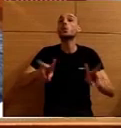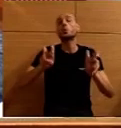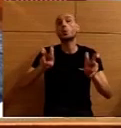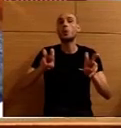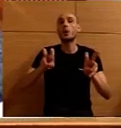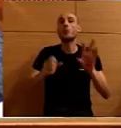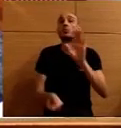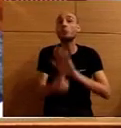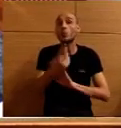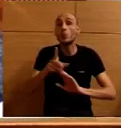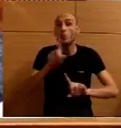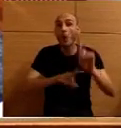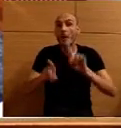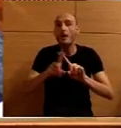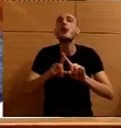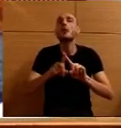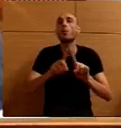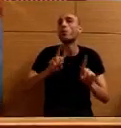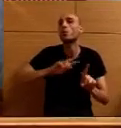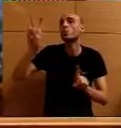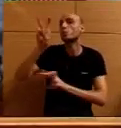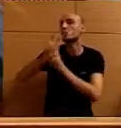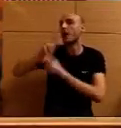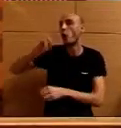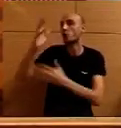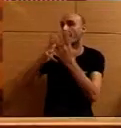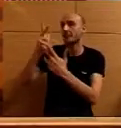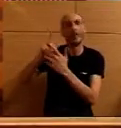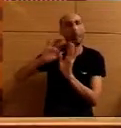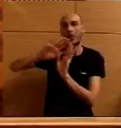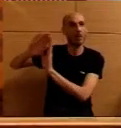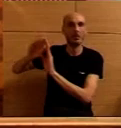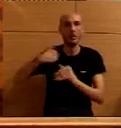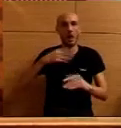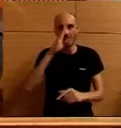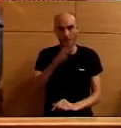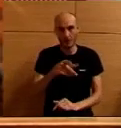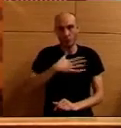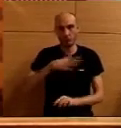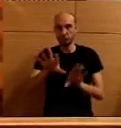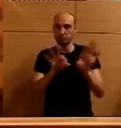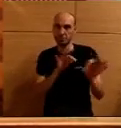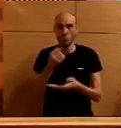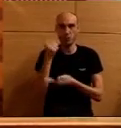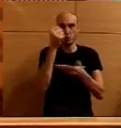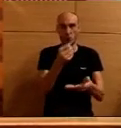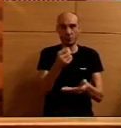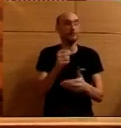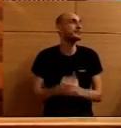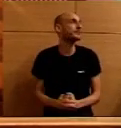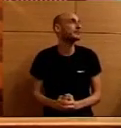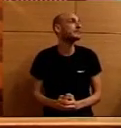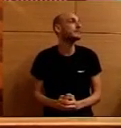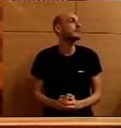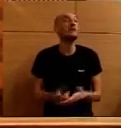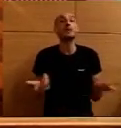al tema de a otras administraciones, ¿no? Al señor de Ciudadanos decirle que efectivamente el discurso fácil y cargado